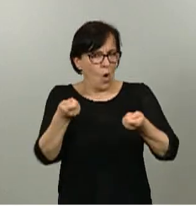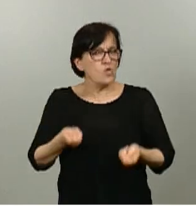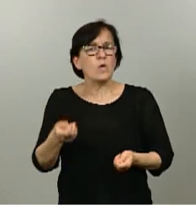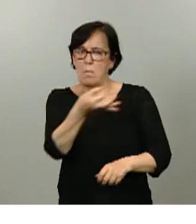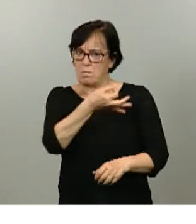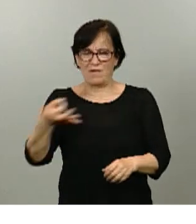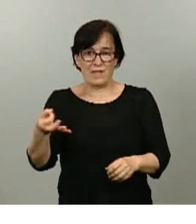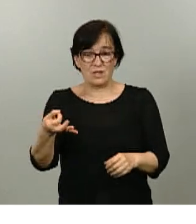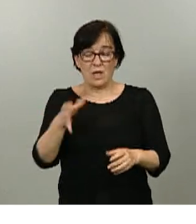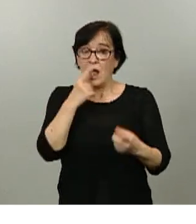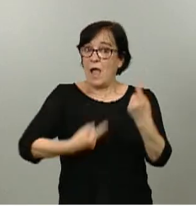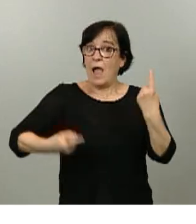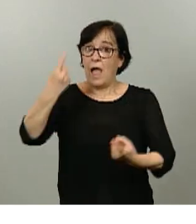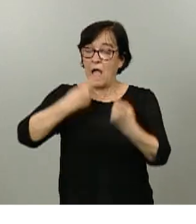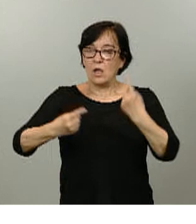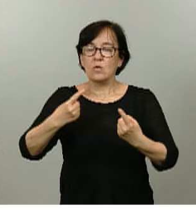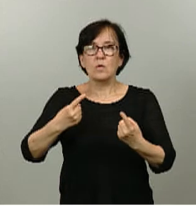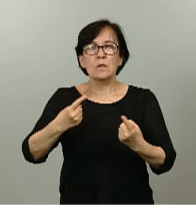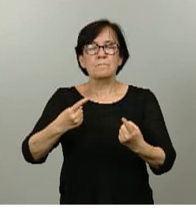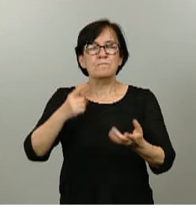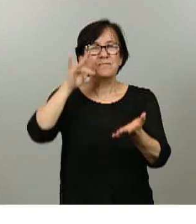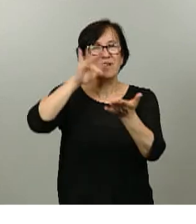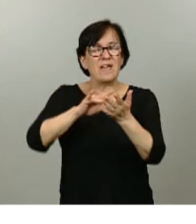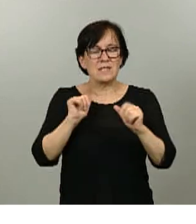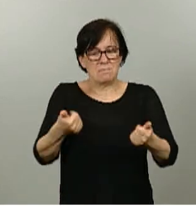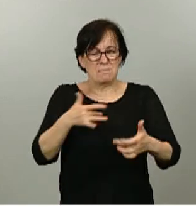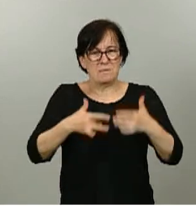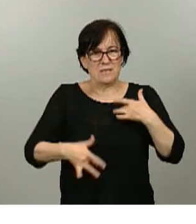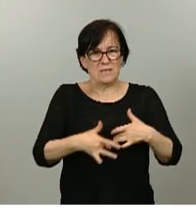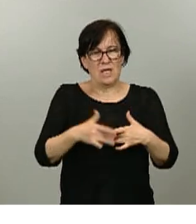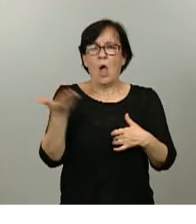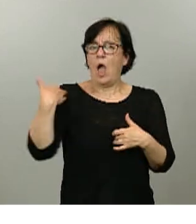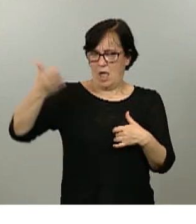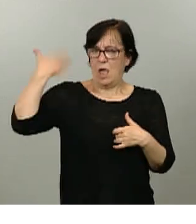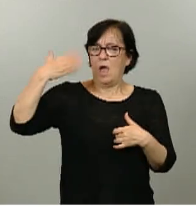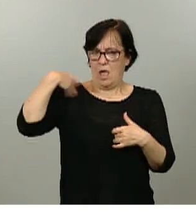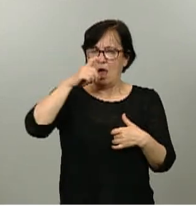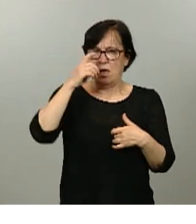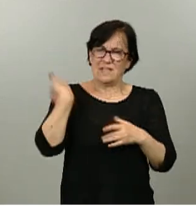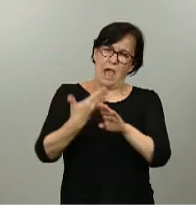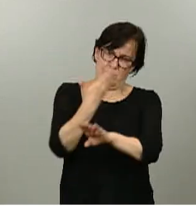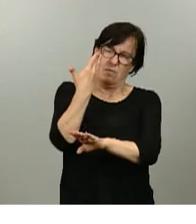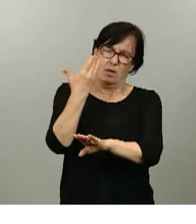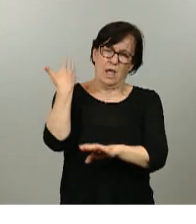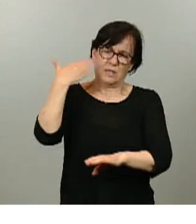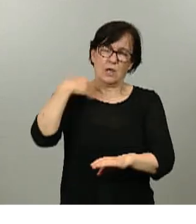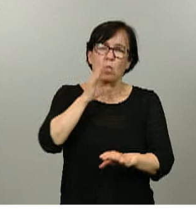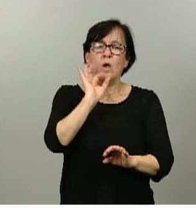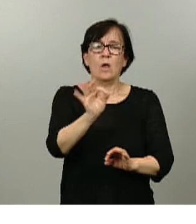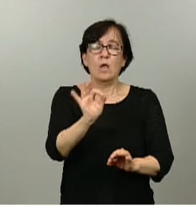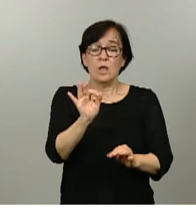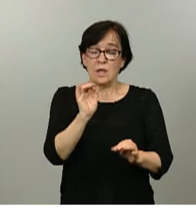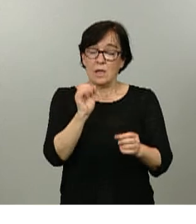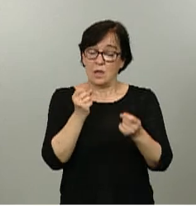casos, algunos de ellos tenían fecha de inicio de síntomas relativamente antigua. Lo que quiere decir que sí que es verdad que los números de